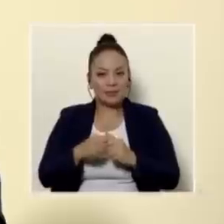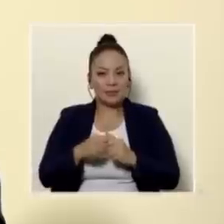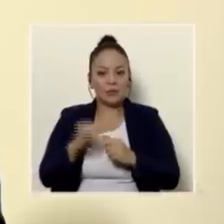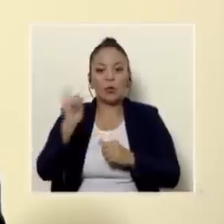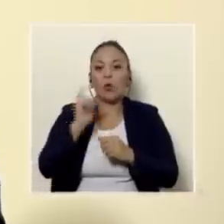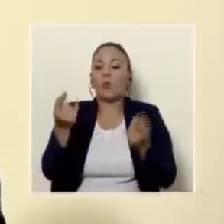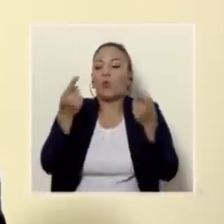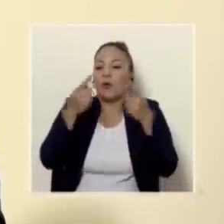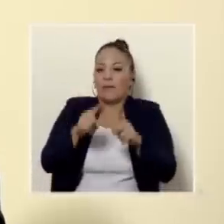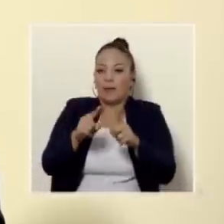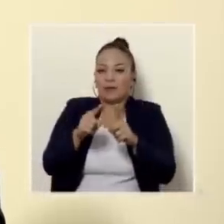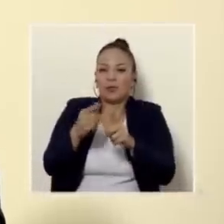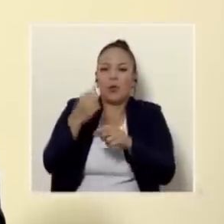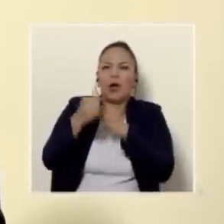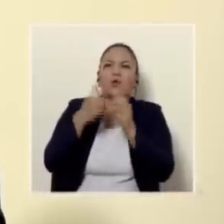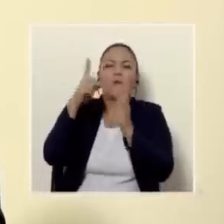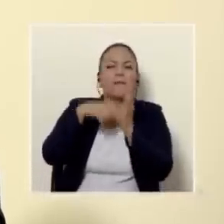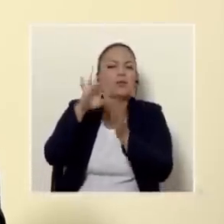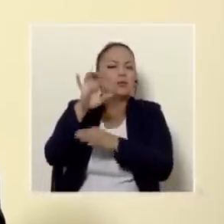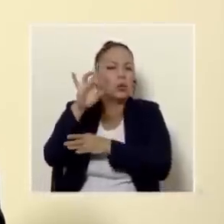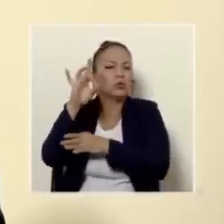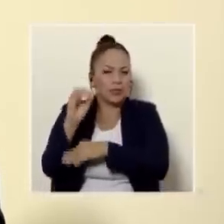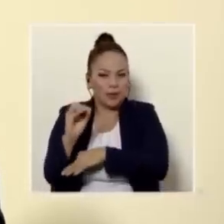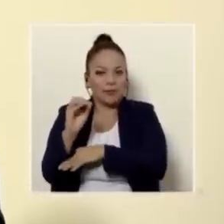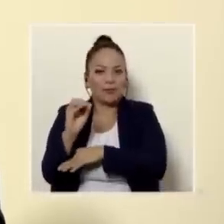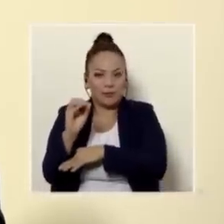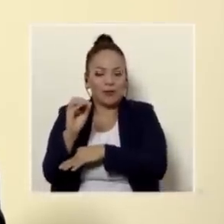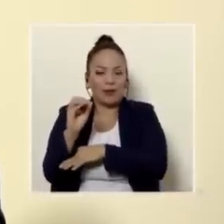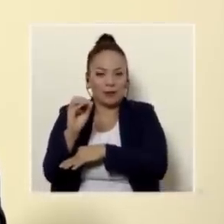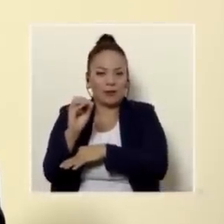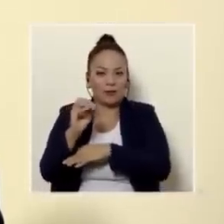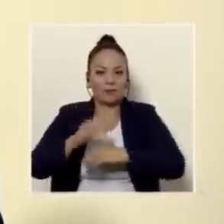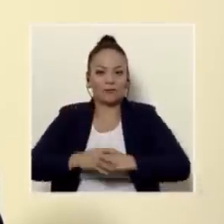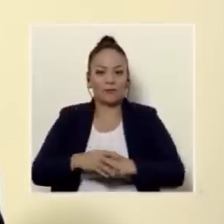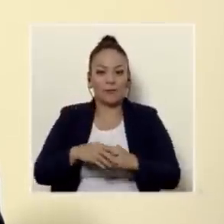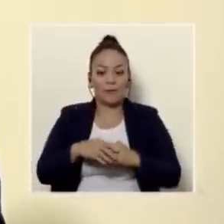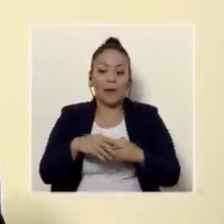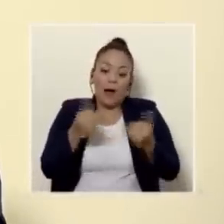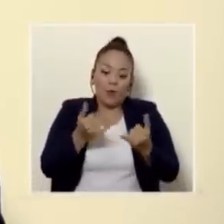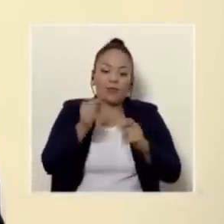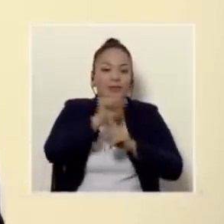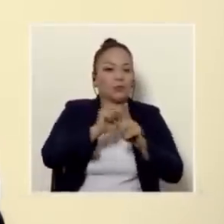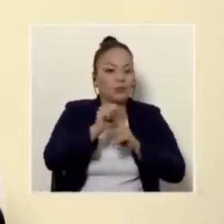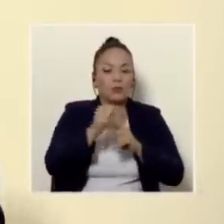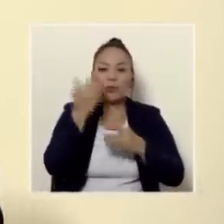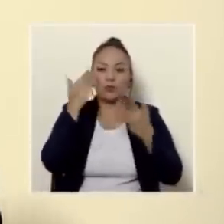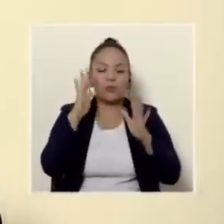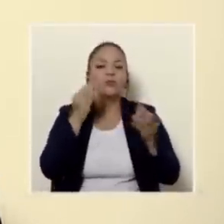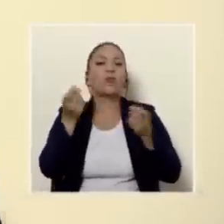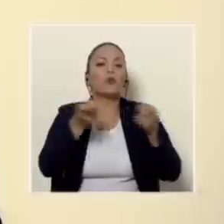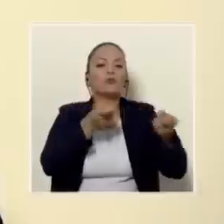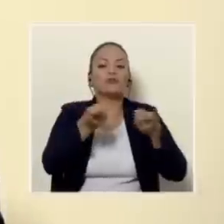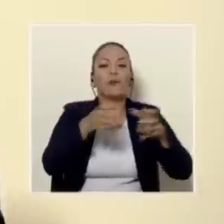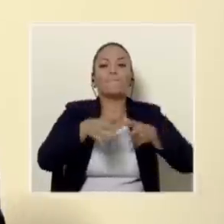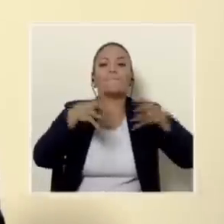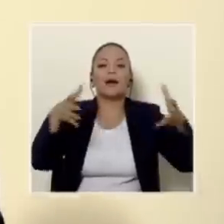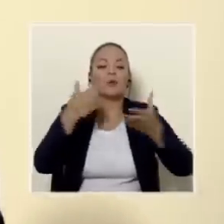año 1980, en las circunstancias que estamos, porque no sabemos manejar nuestra